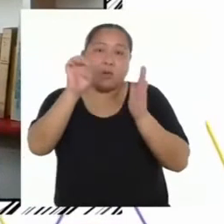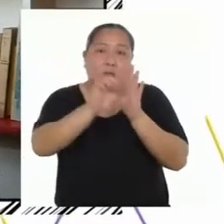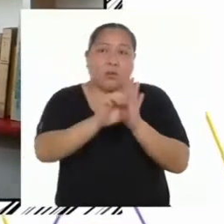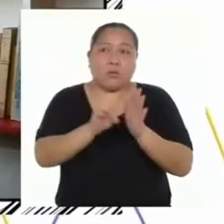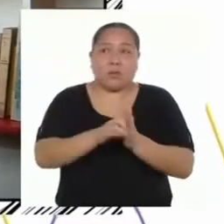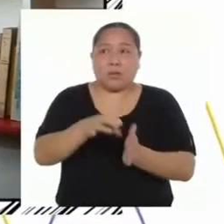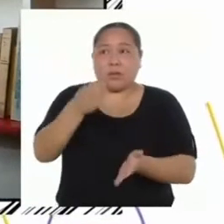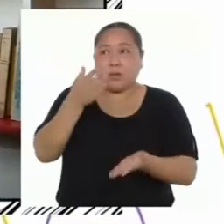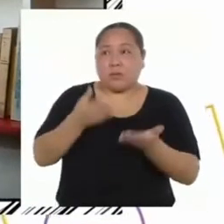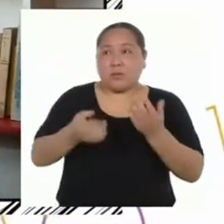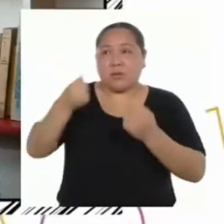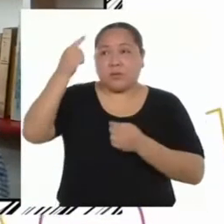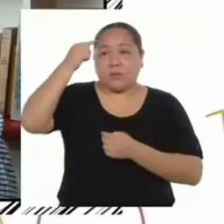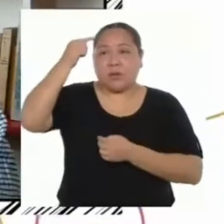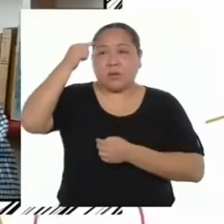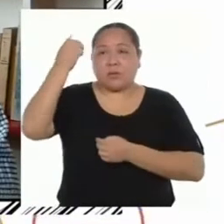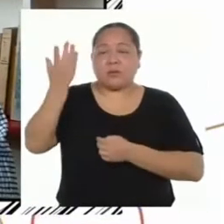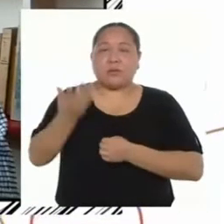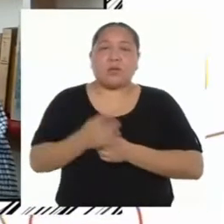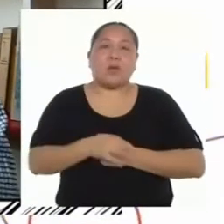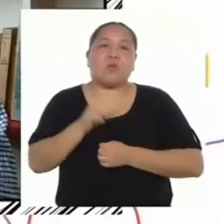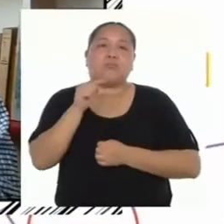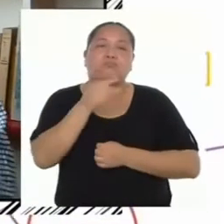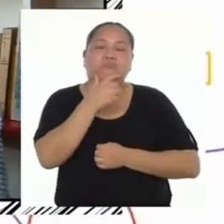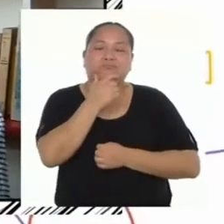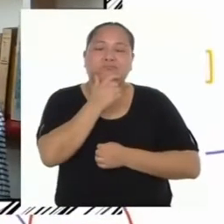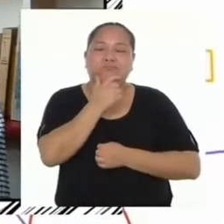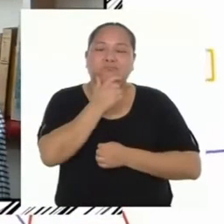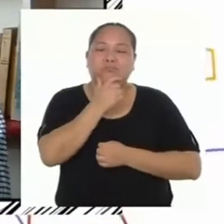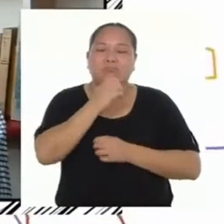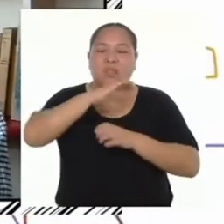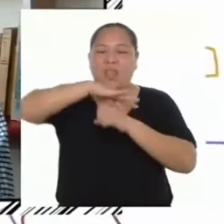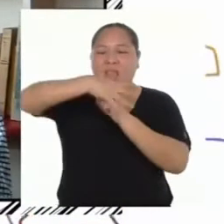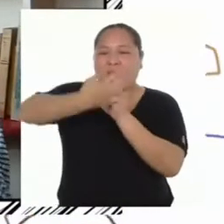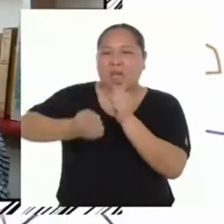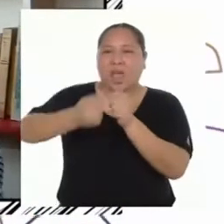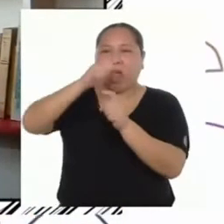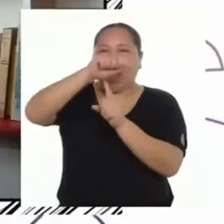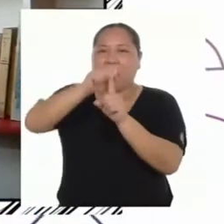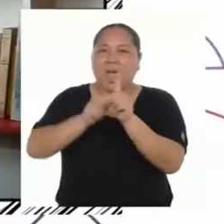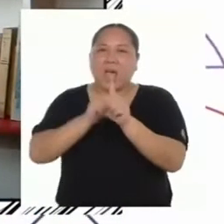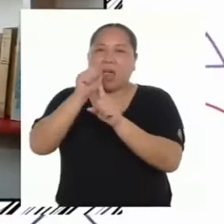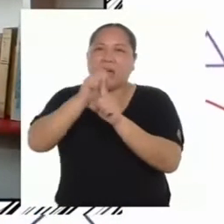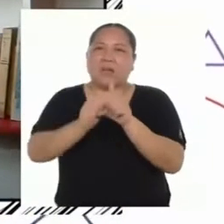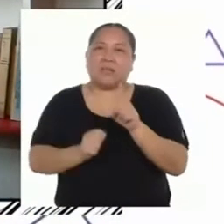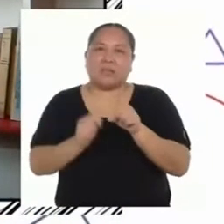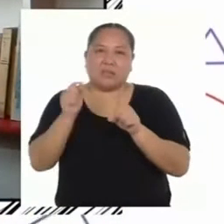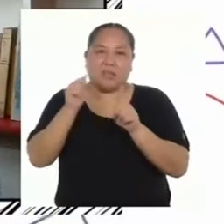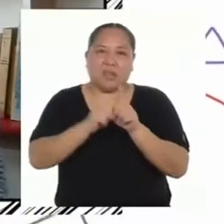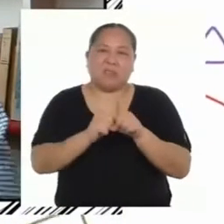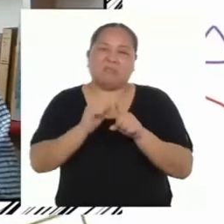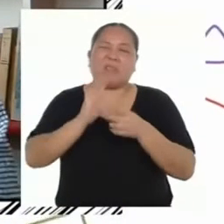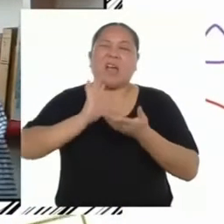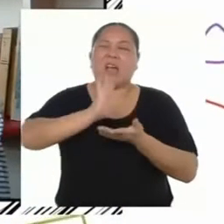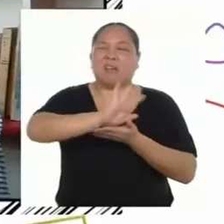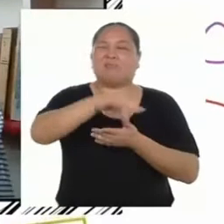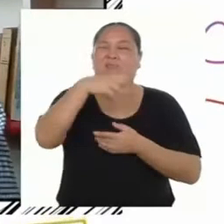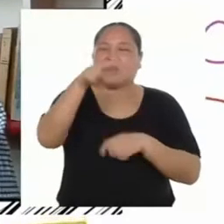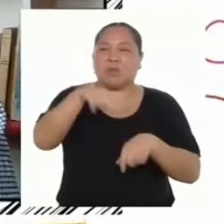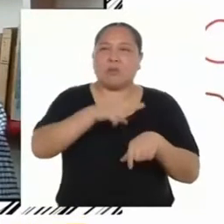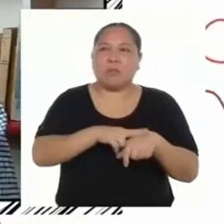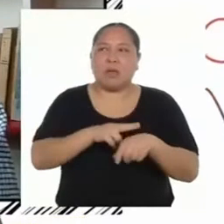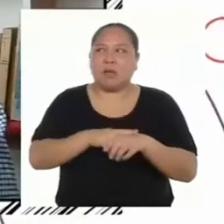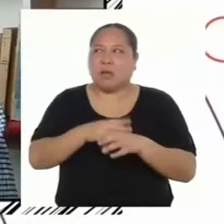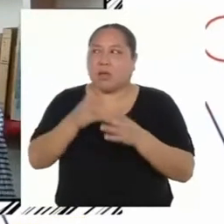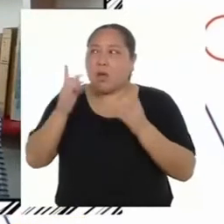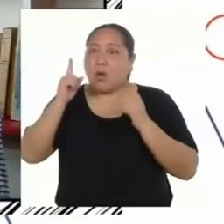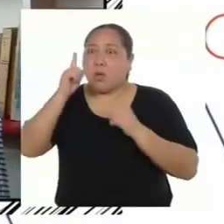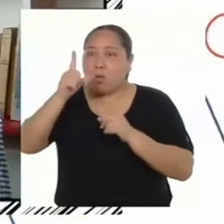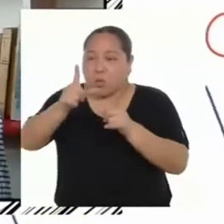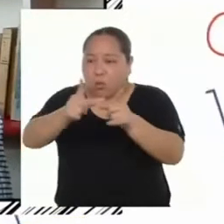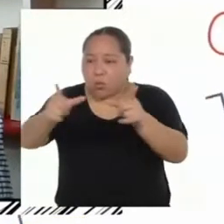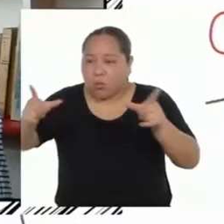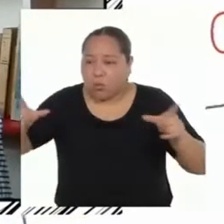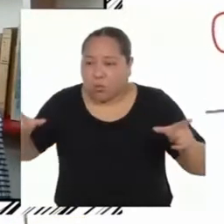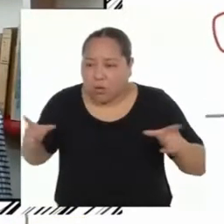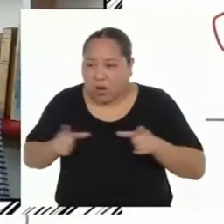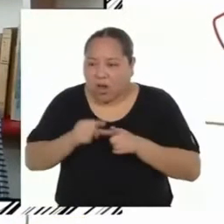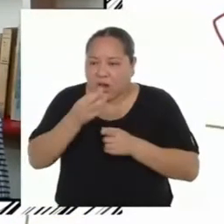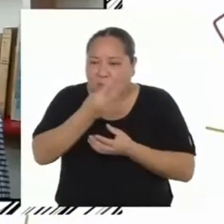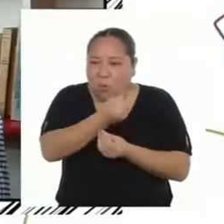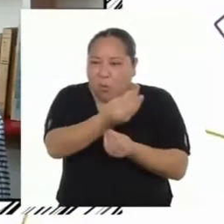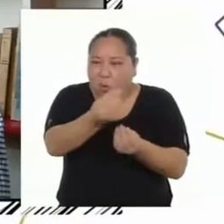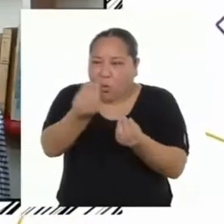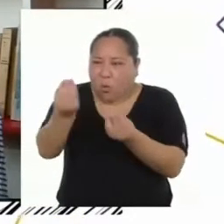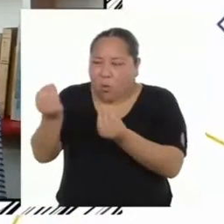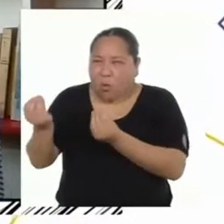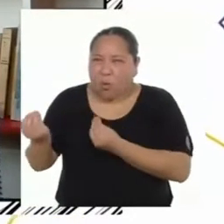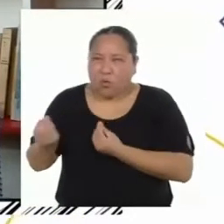de repente uno piensa una cáscara, no pasa nada, pero pensemos que en una ciudad se produce una gran cantidad de basura. Esto puede